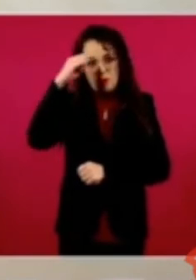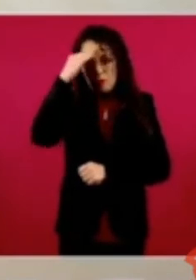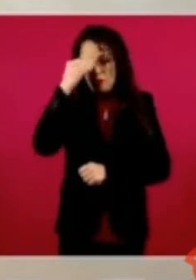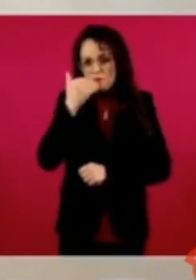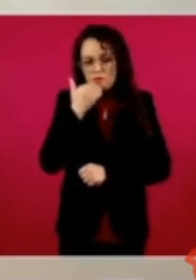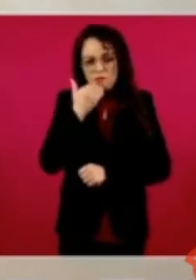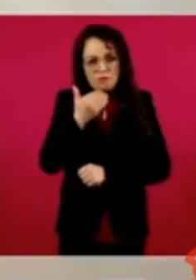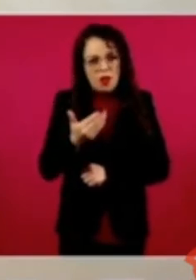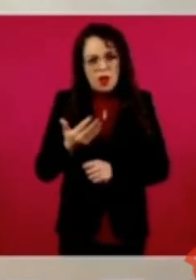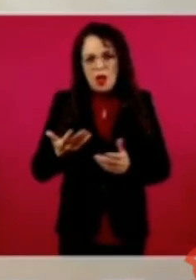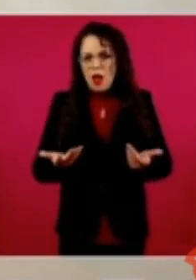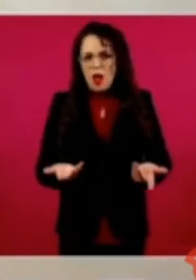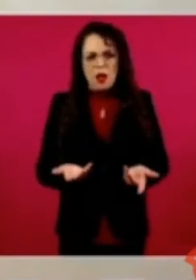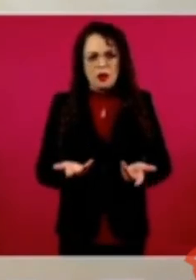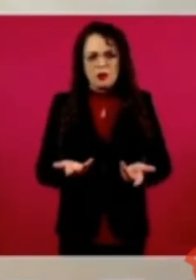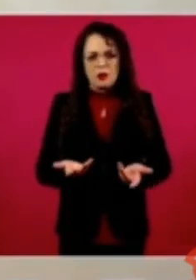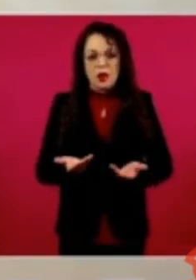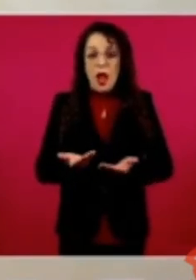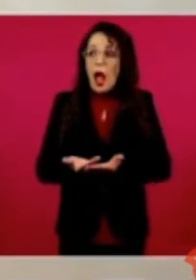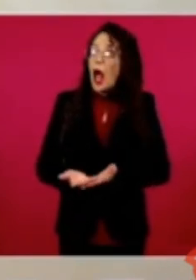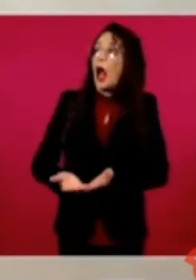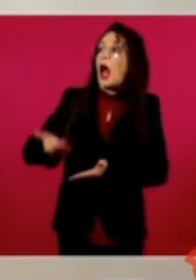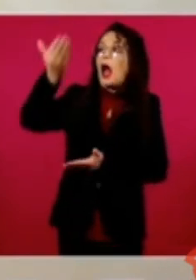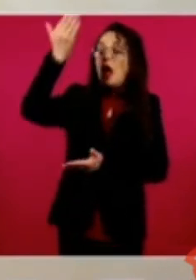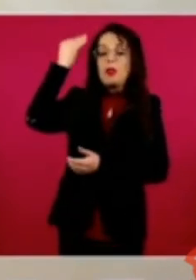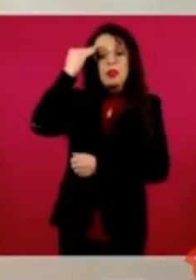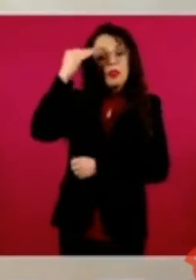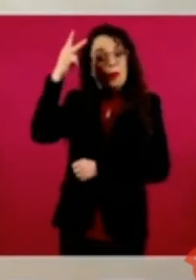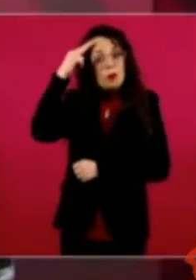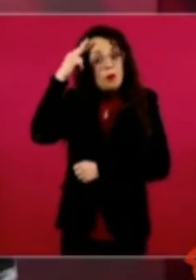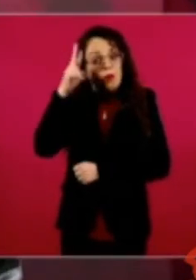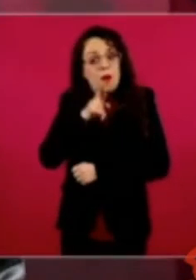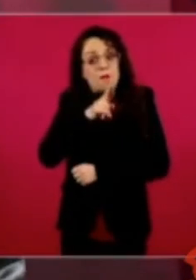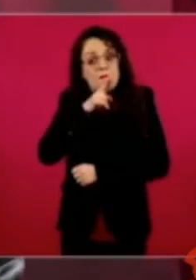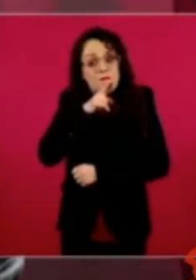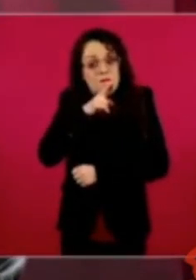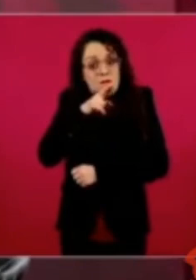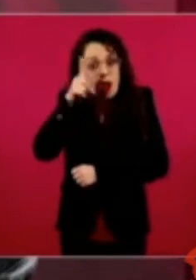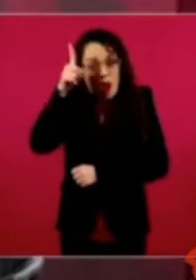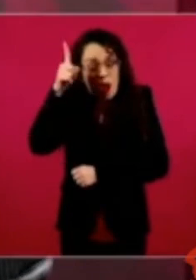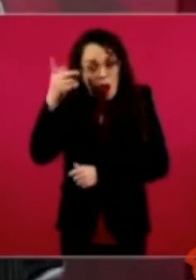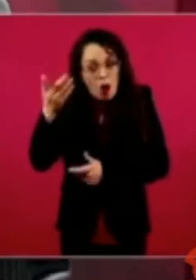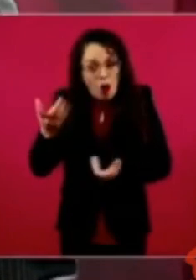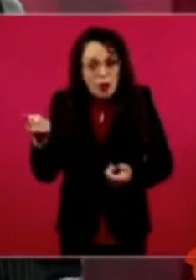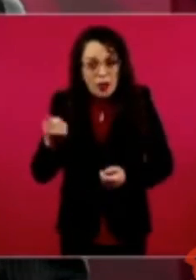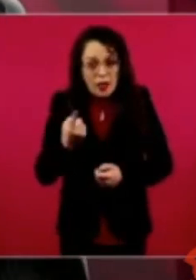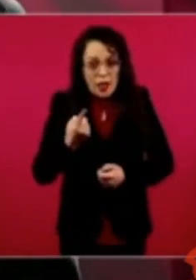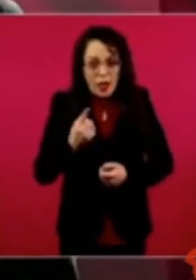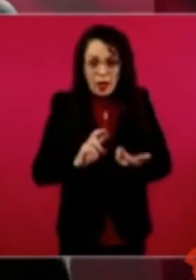mejores en la época del porfiriato que después de la revolución.